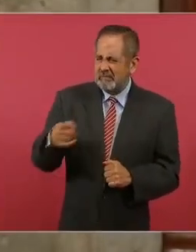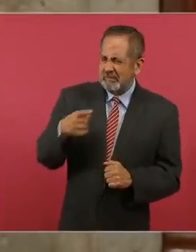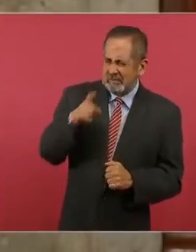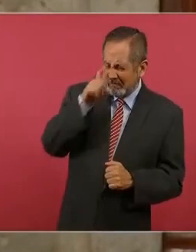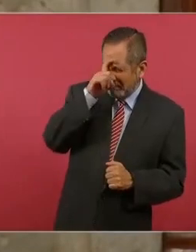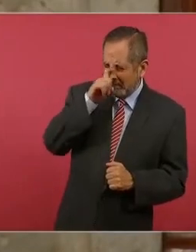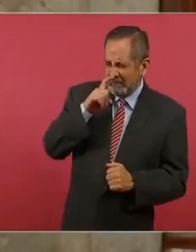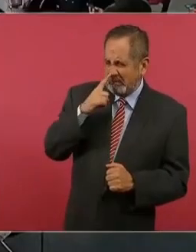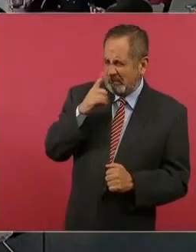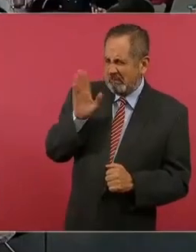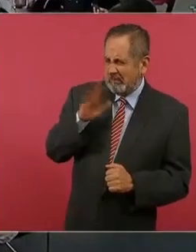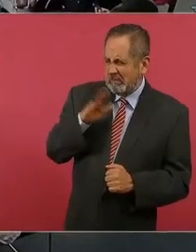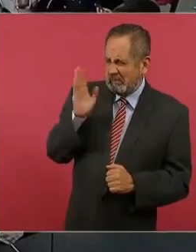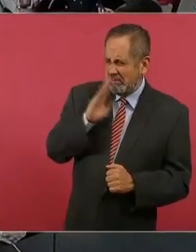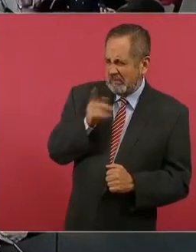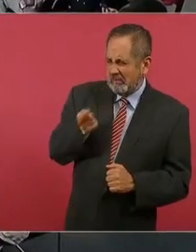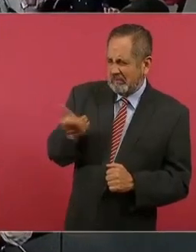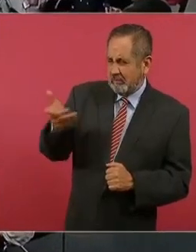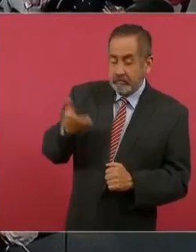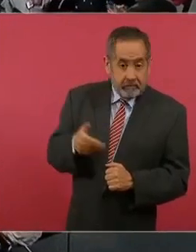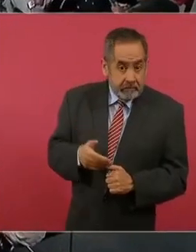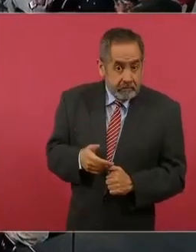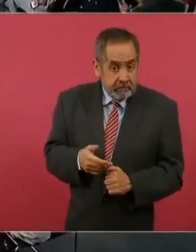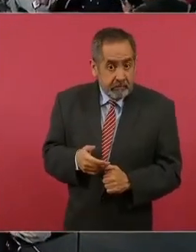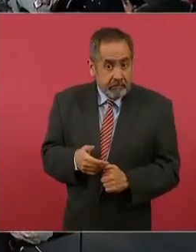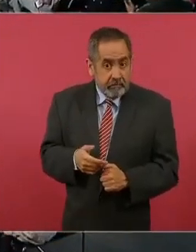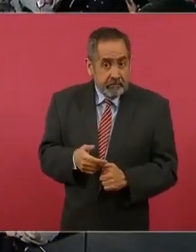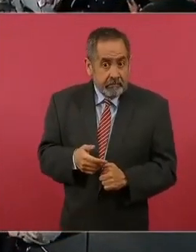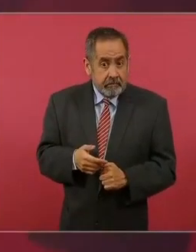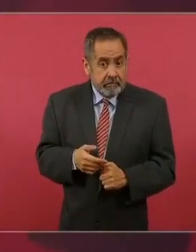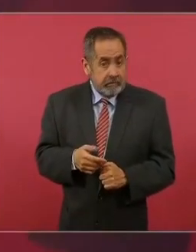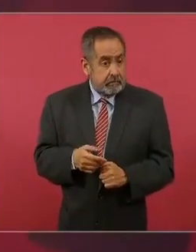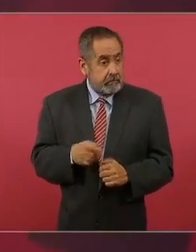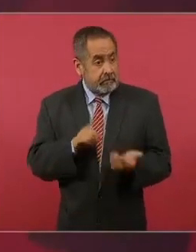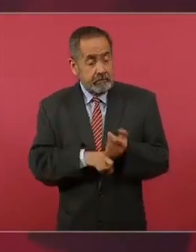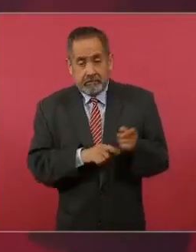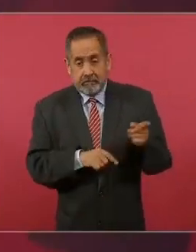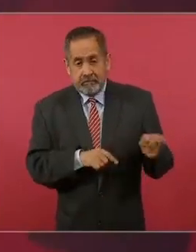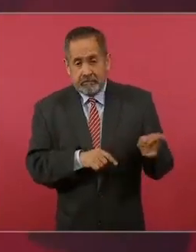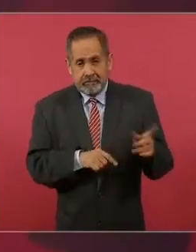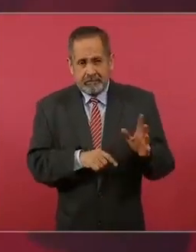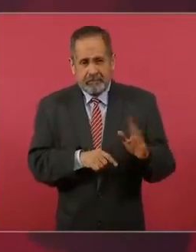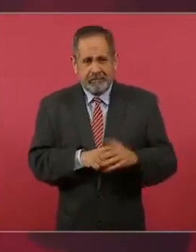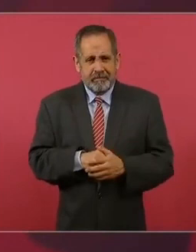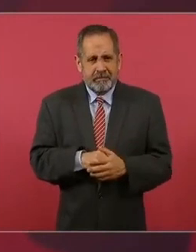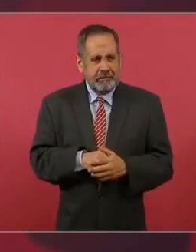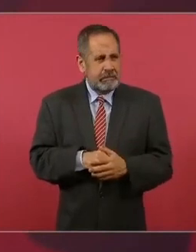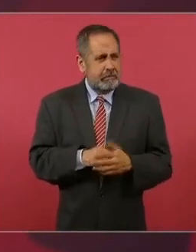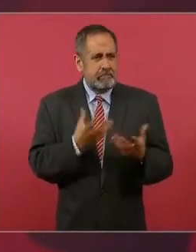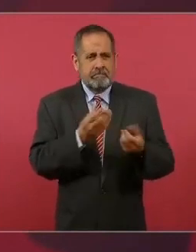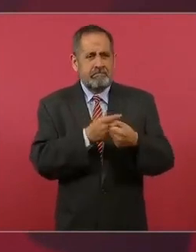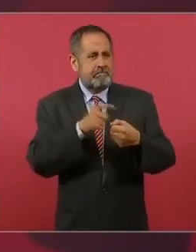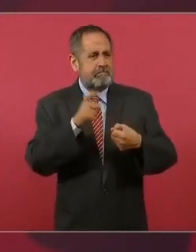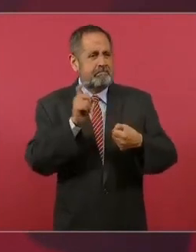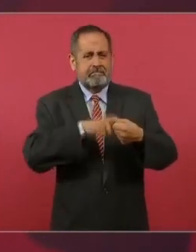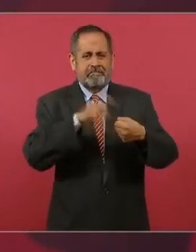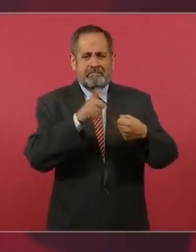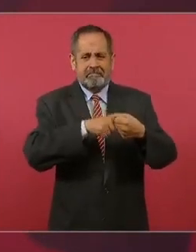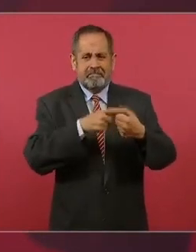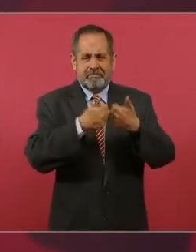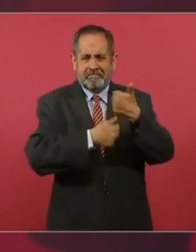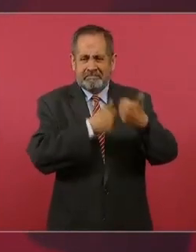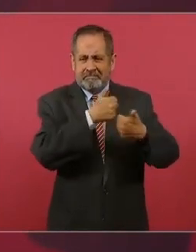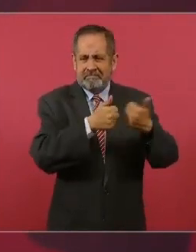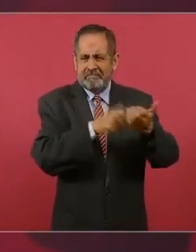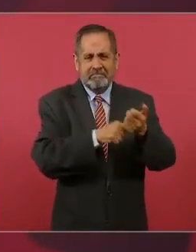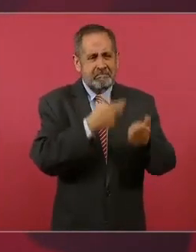Maloliente. Maloliente. Sí. Pero tiene muchísimos seguidores, mujeres